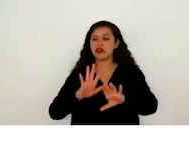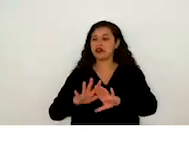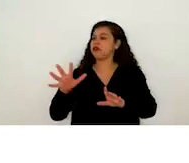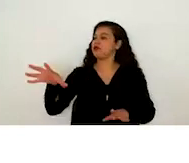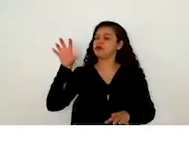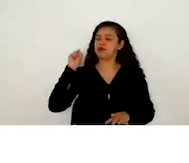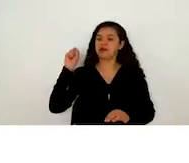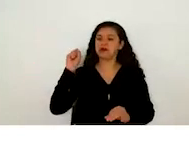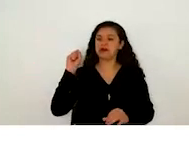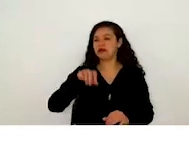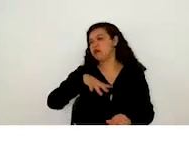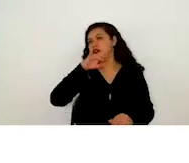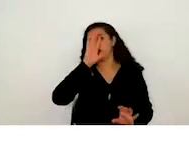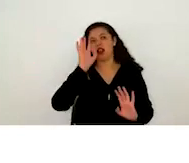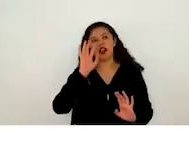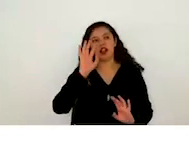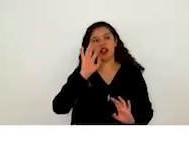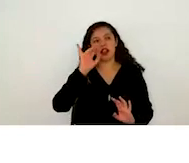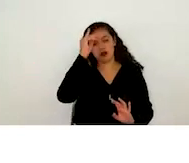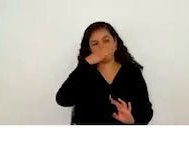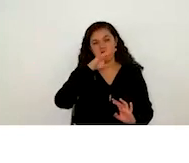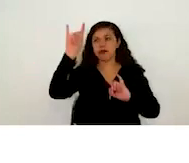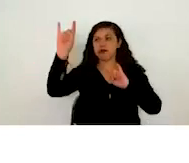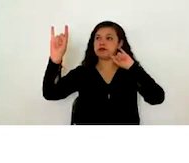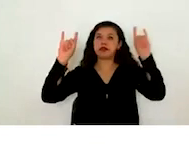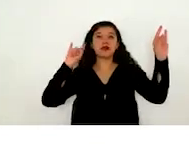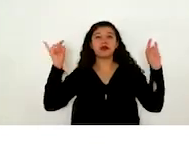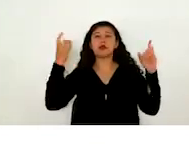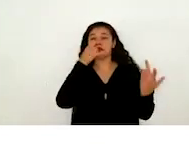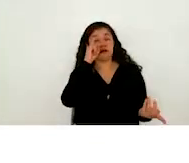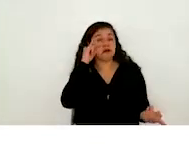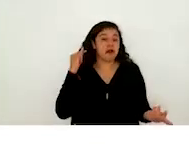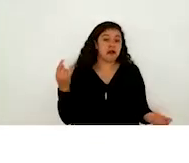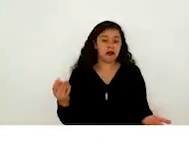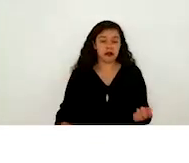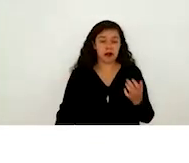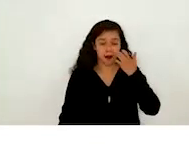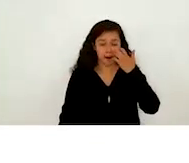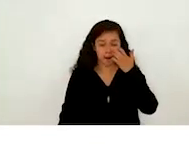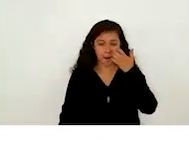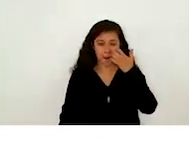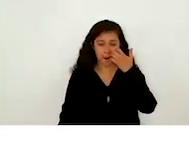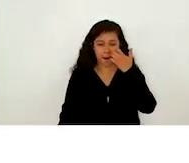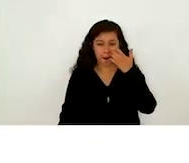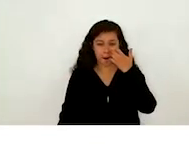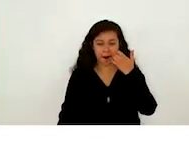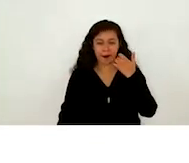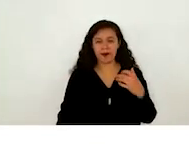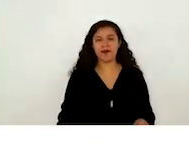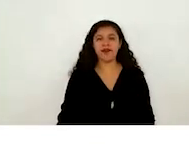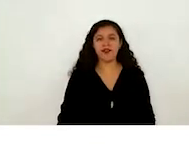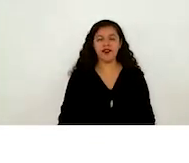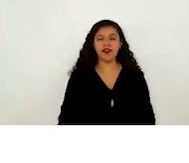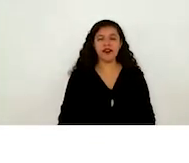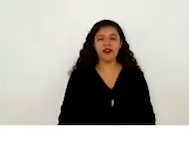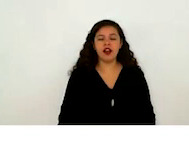circular pegado este ahí en la mampara o en el lugar que está determinado para